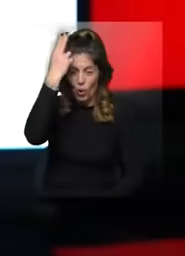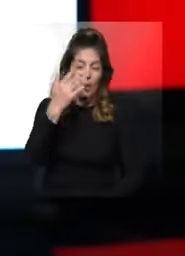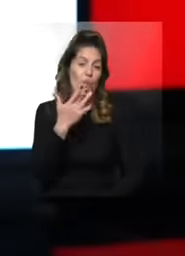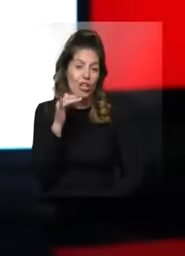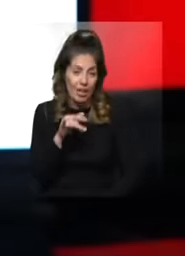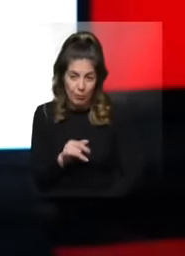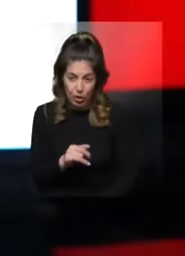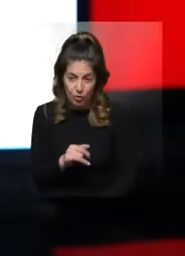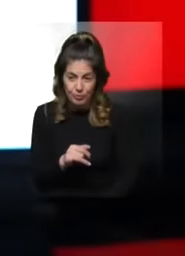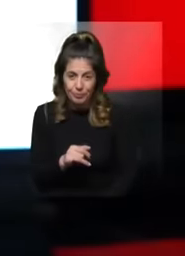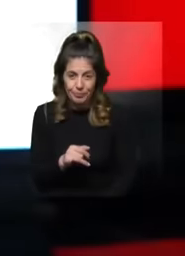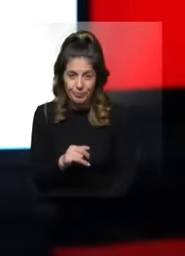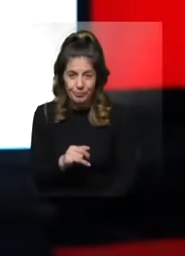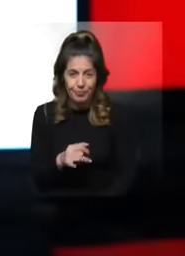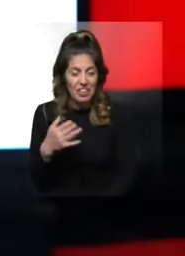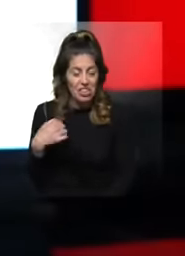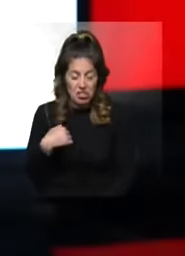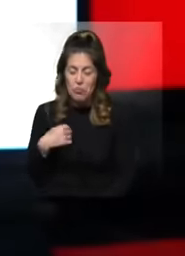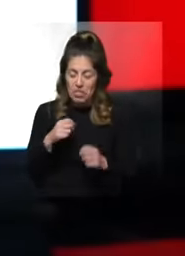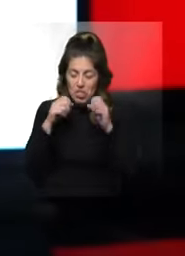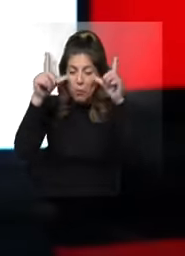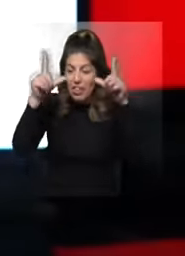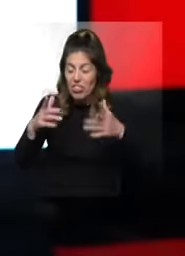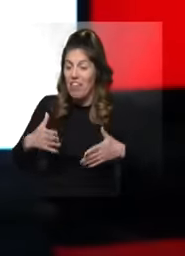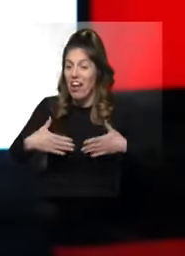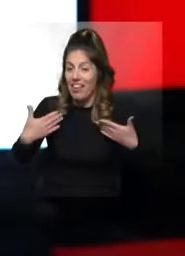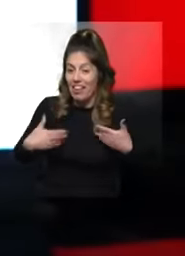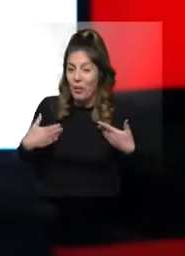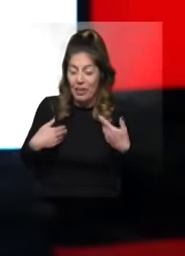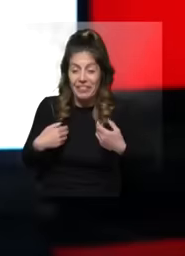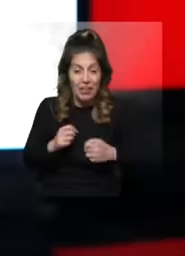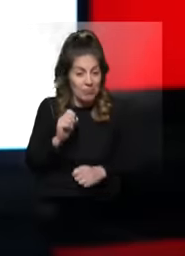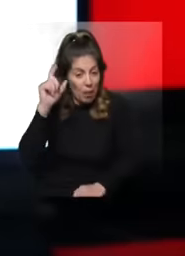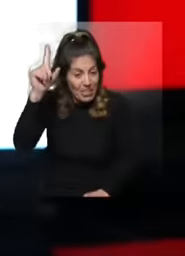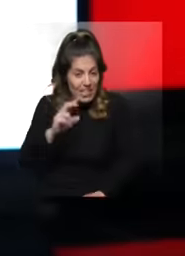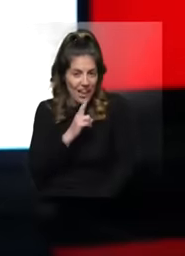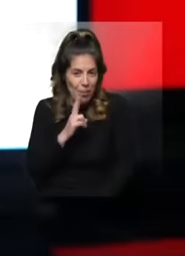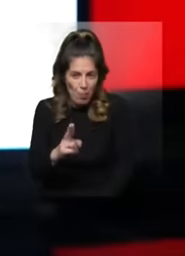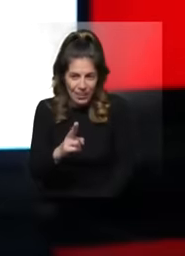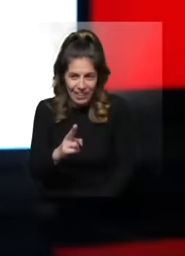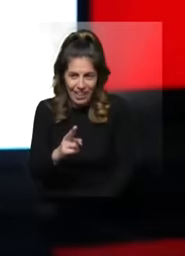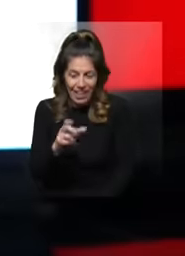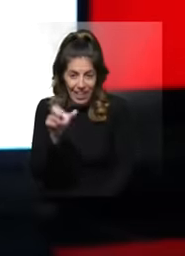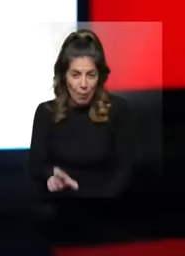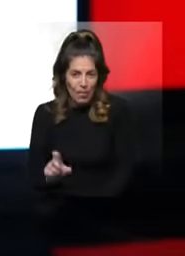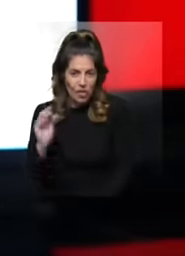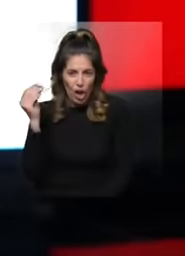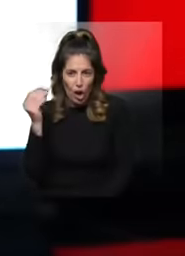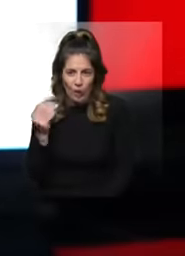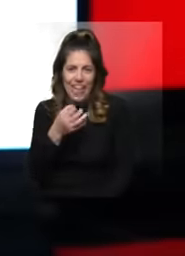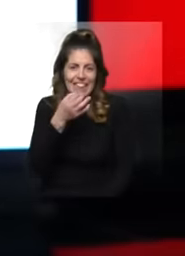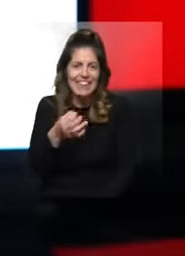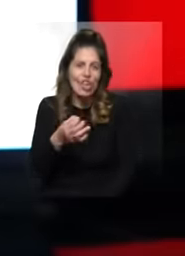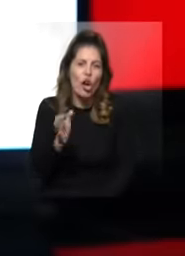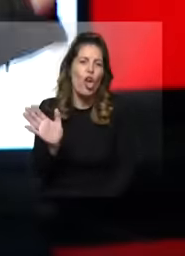¿no? Y la verdad que yo me sorprendo alegremente de la capacidad de respuesta que tiene la gente joven. Digo la gente joven, no